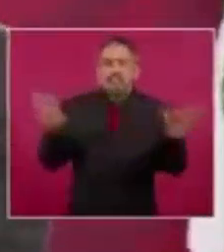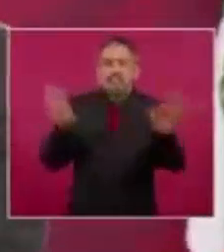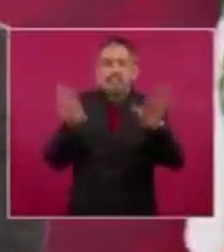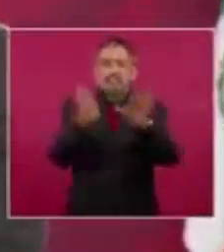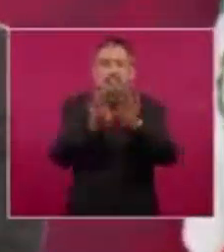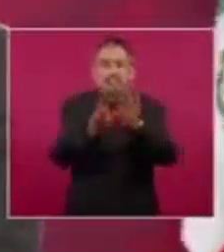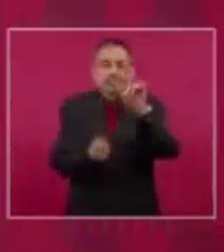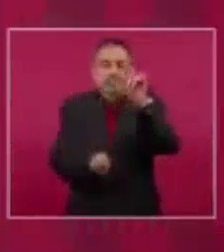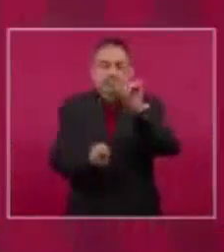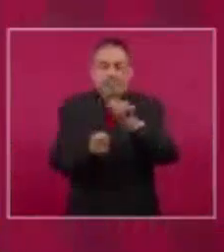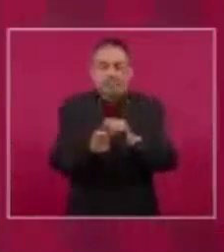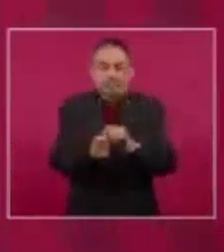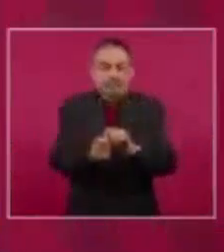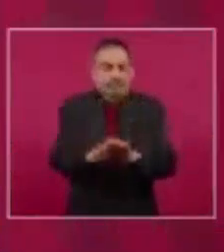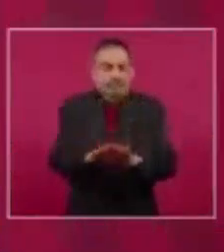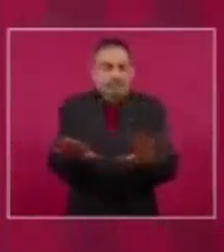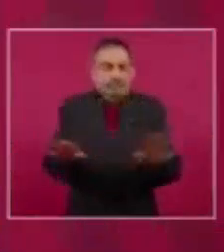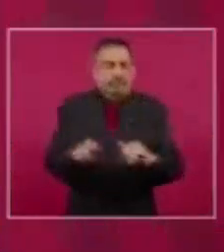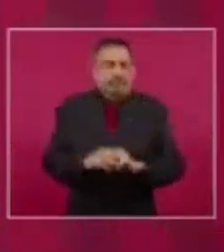Nada más voy a hacer